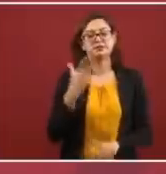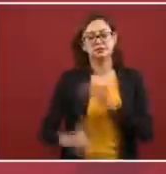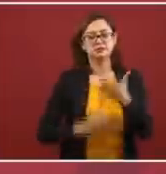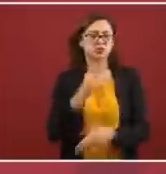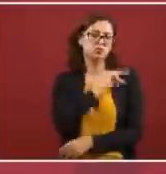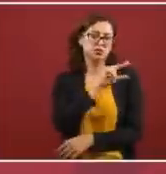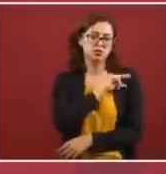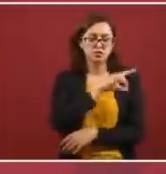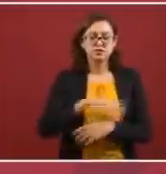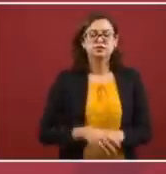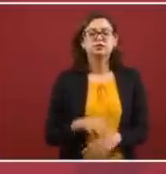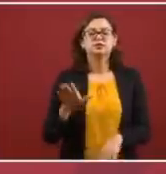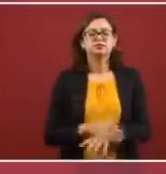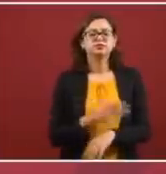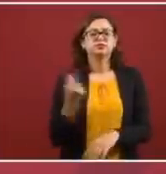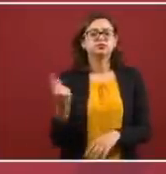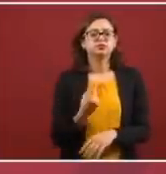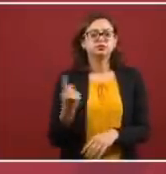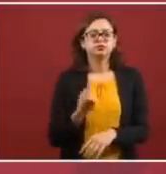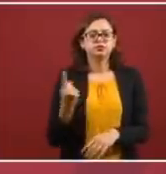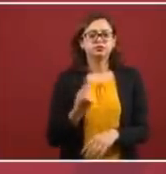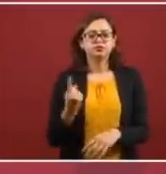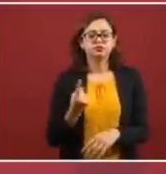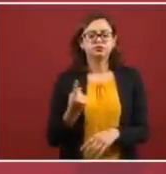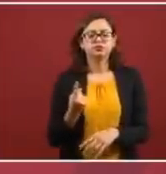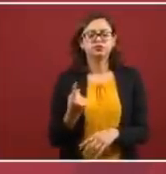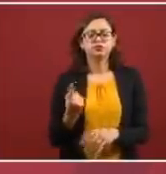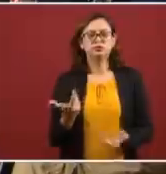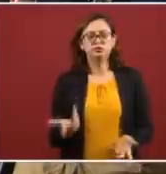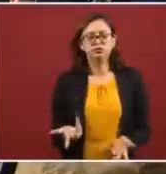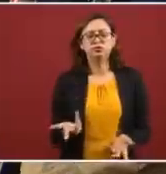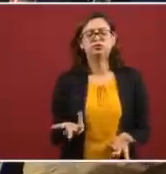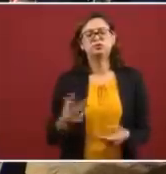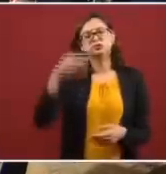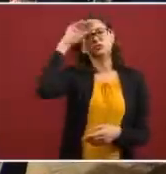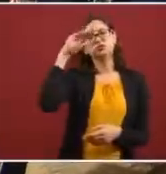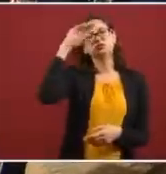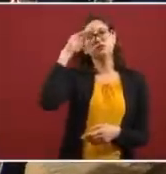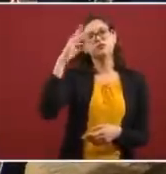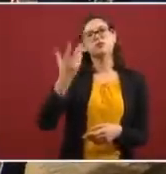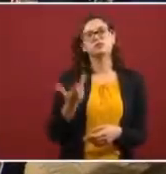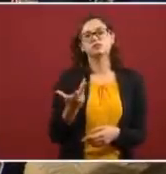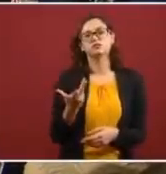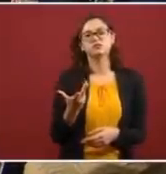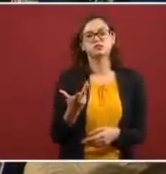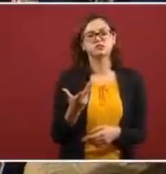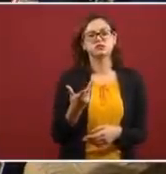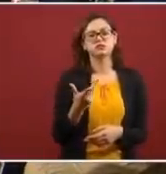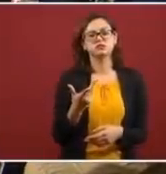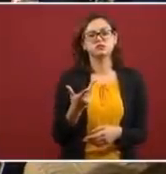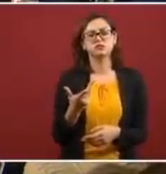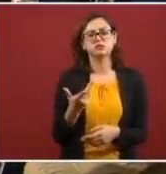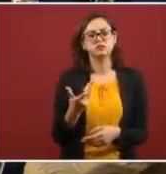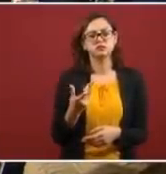por qué se considera que son unidades